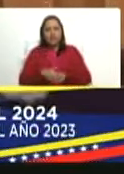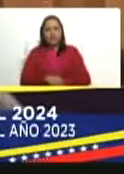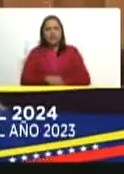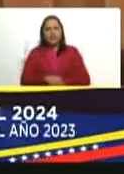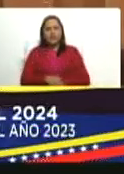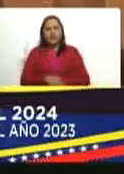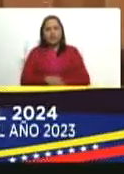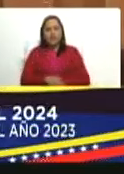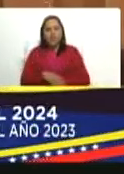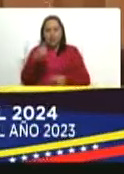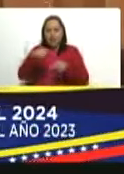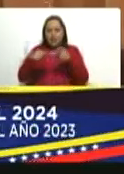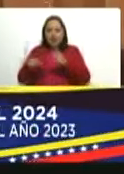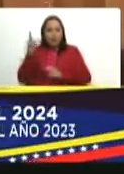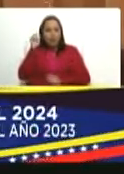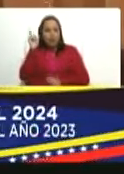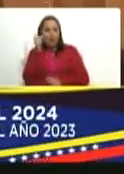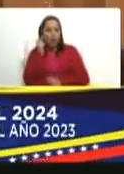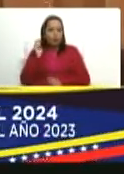magistrados, magistradas,